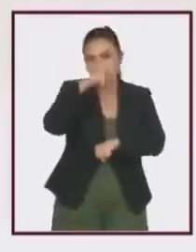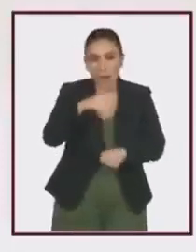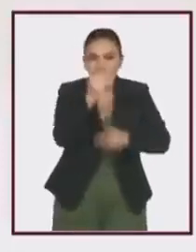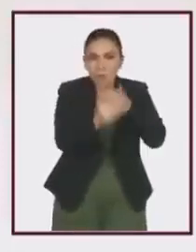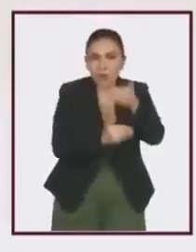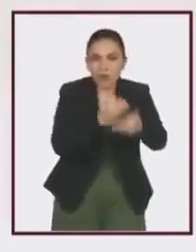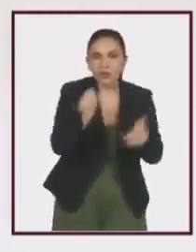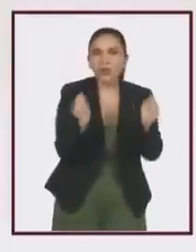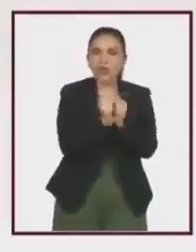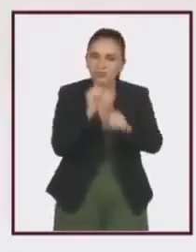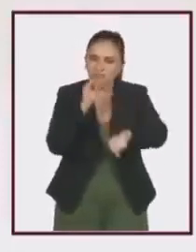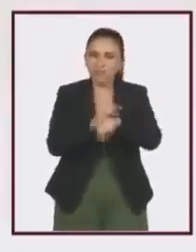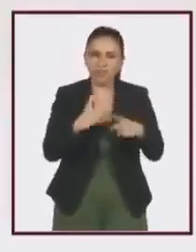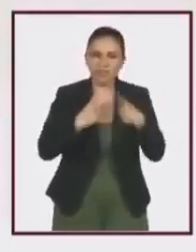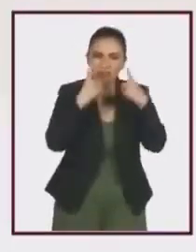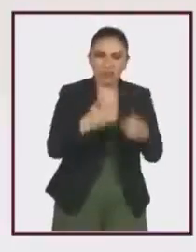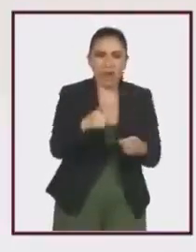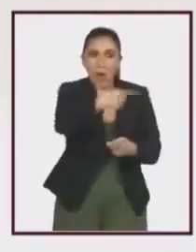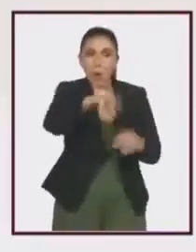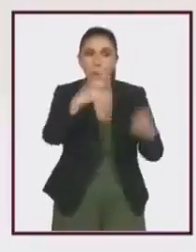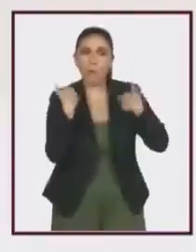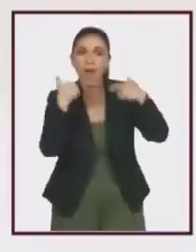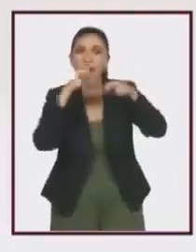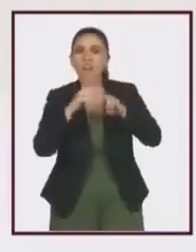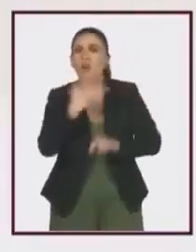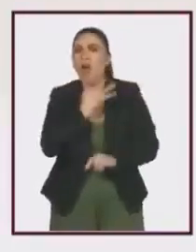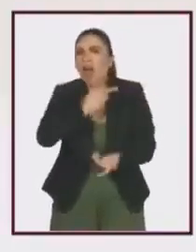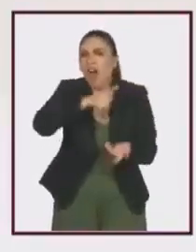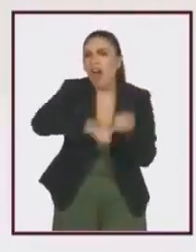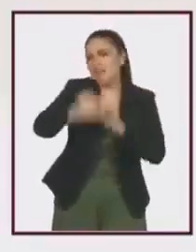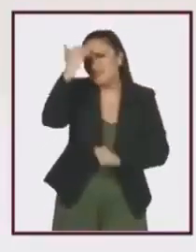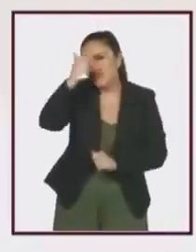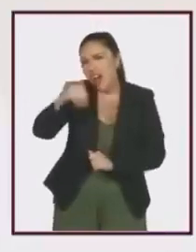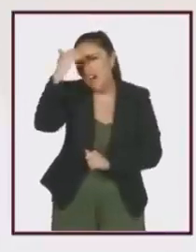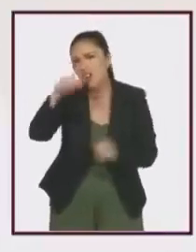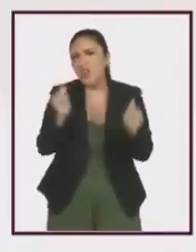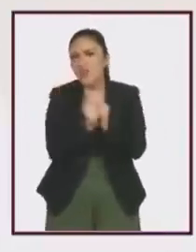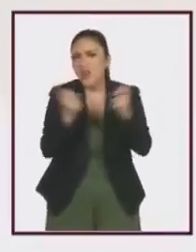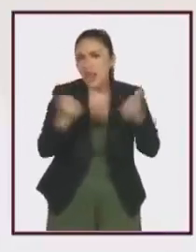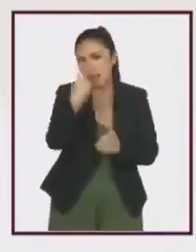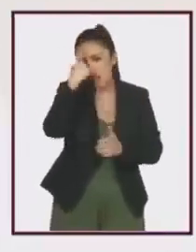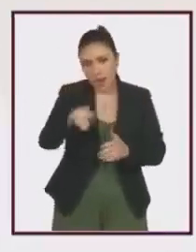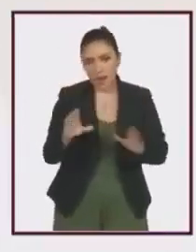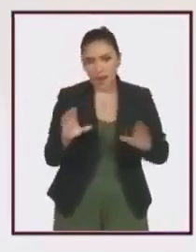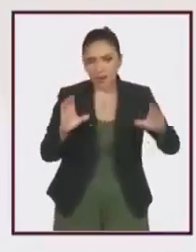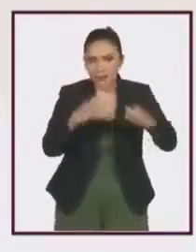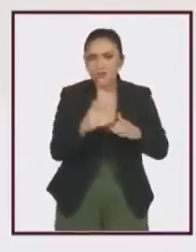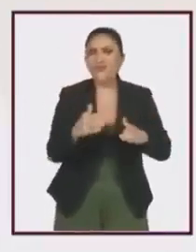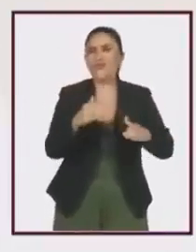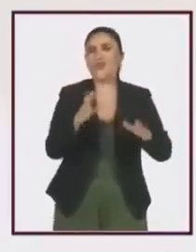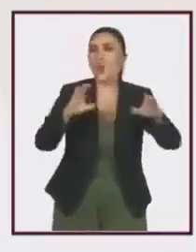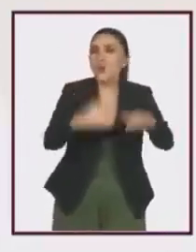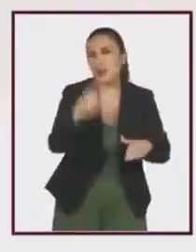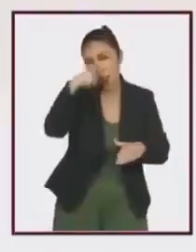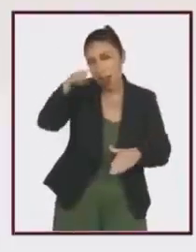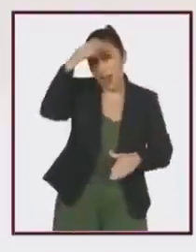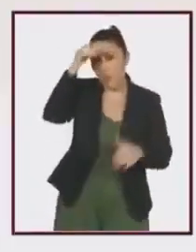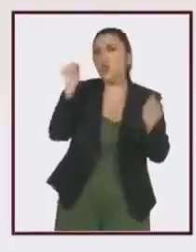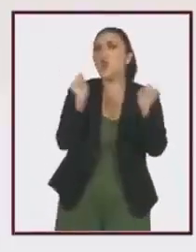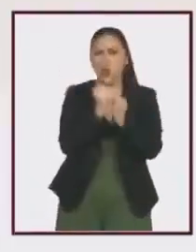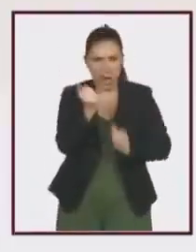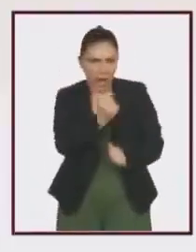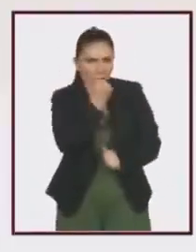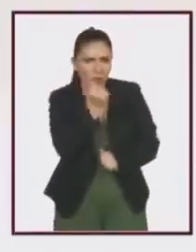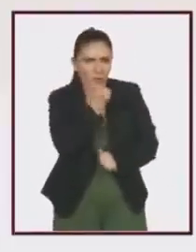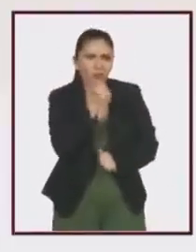donde se reconoce a los docentes como intelectuales y a la construcción de comunidades de aprendizaje, no solamente con nuestros alumnos,